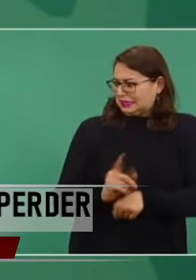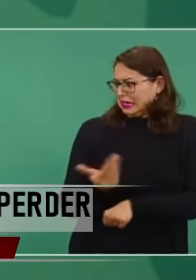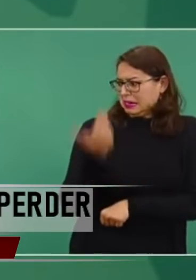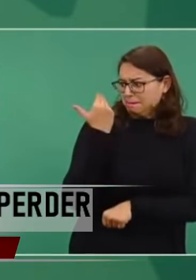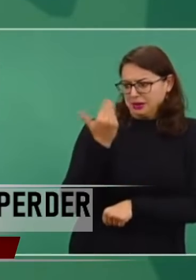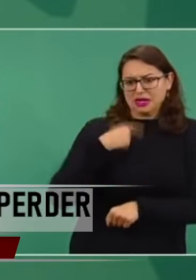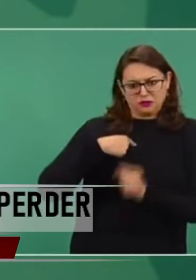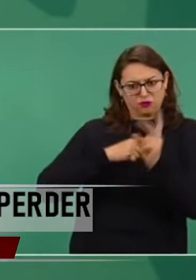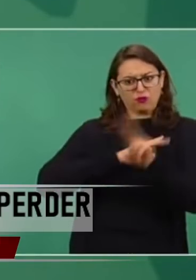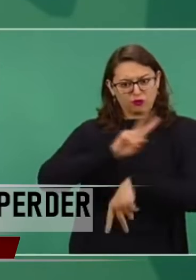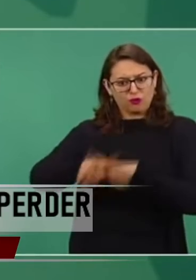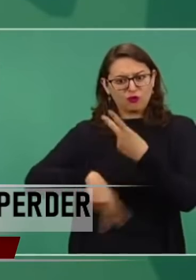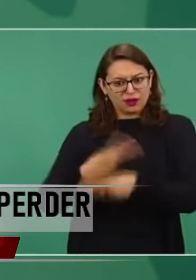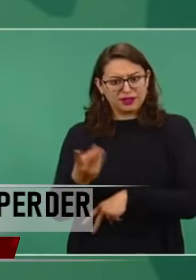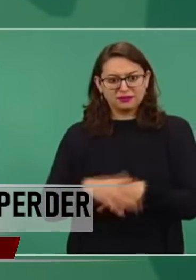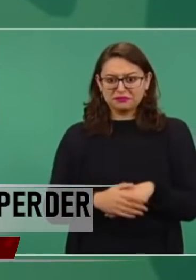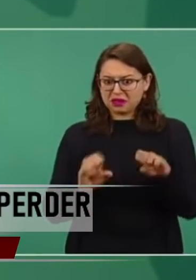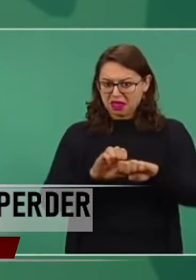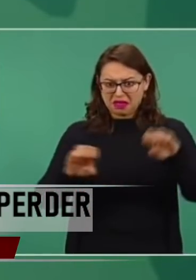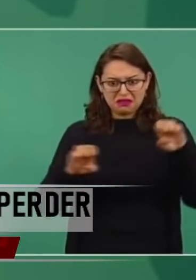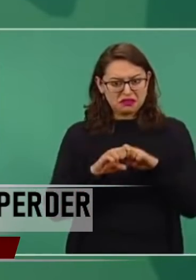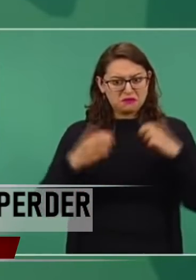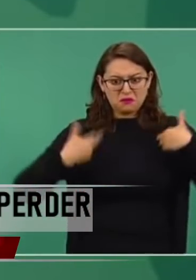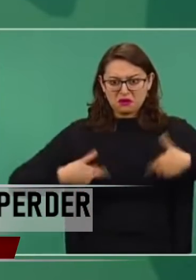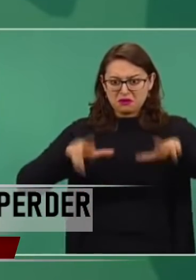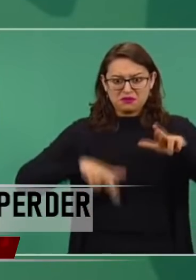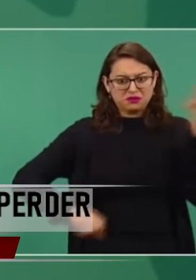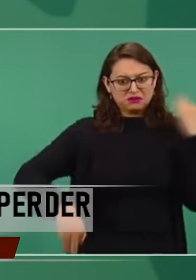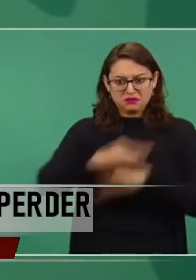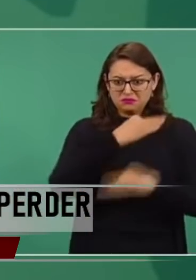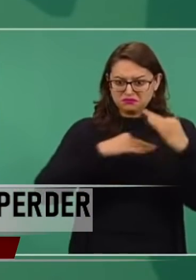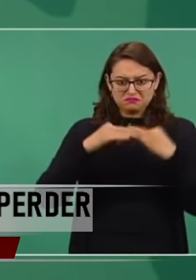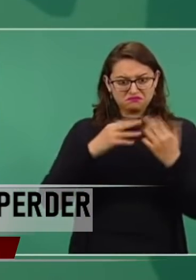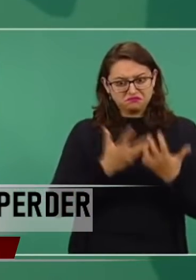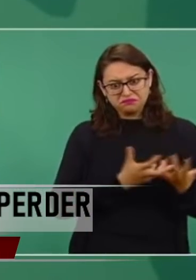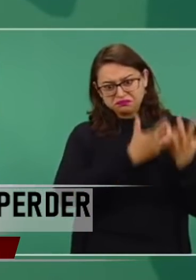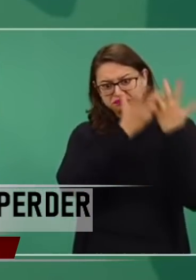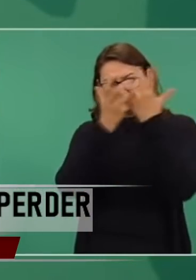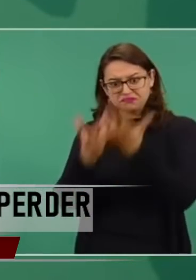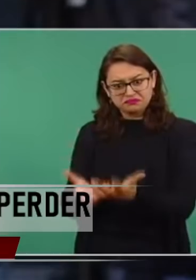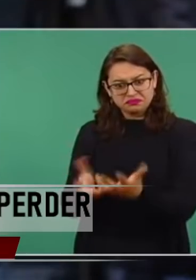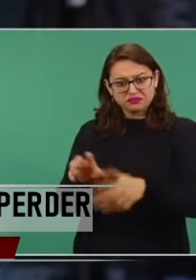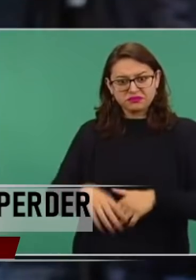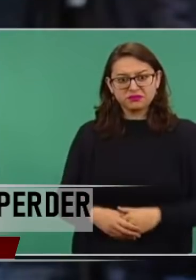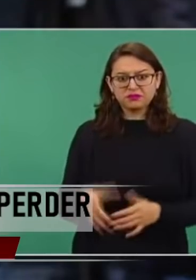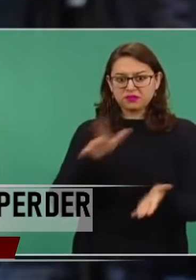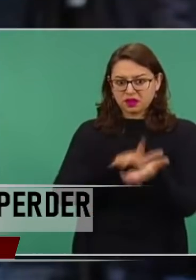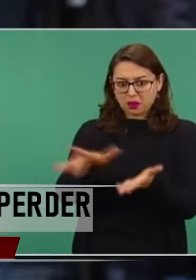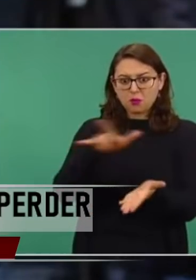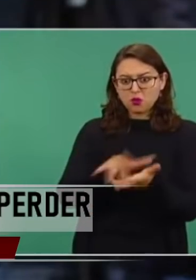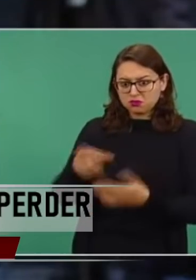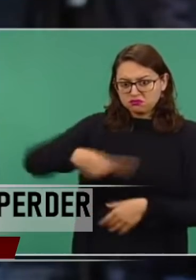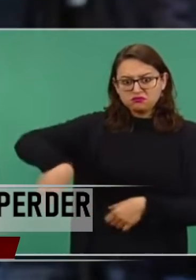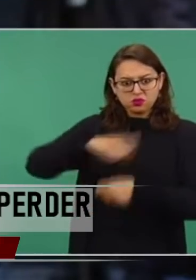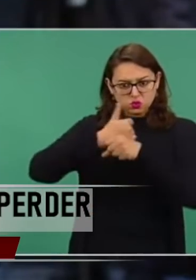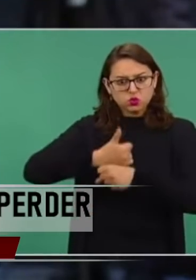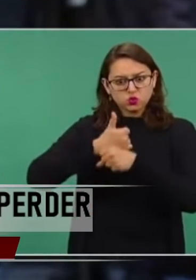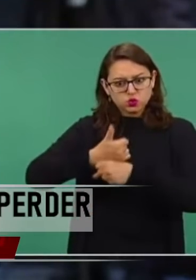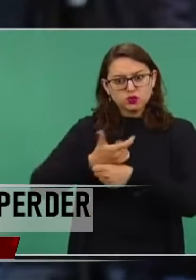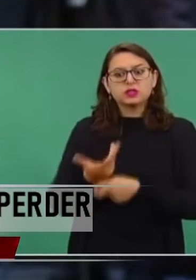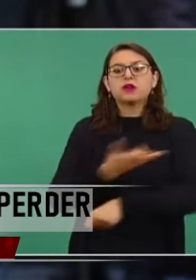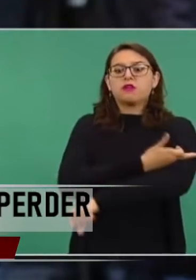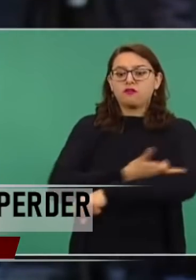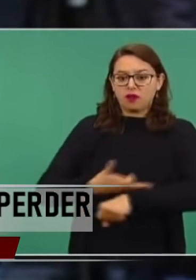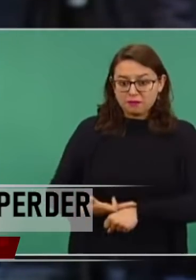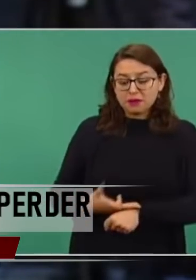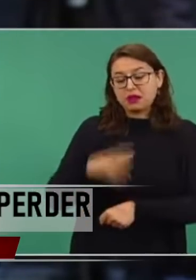fuimos todos los del gabinete a tratar el asunto de apoyar a los damnificados a los